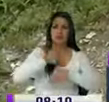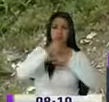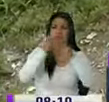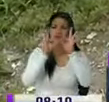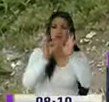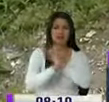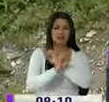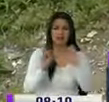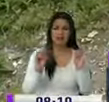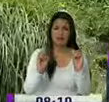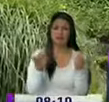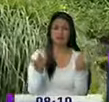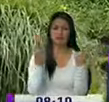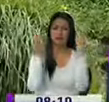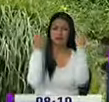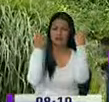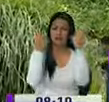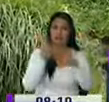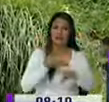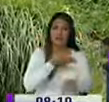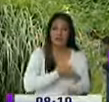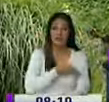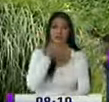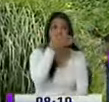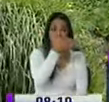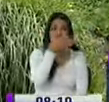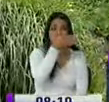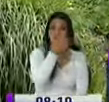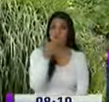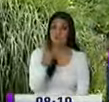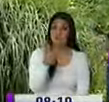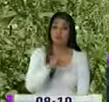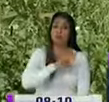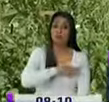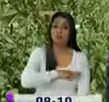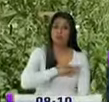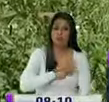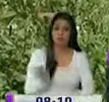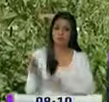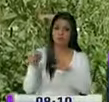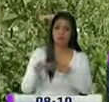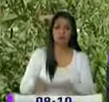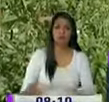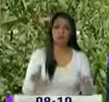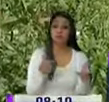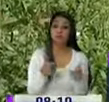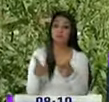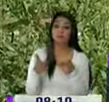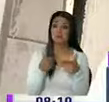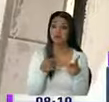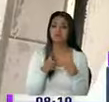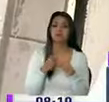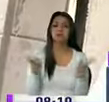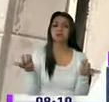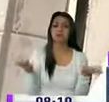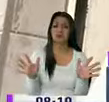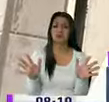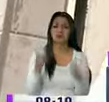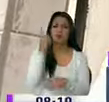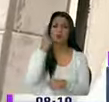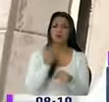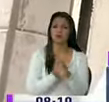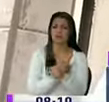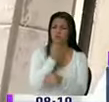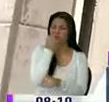autoridades no han atendido su pedido, pese a que en varias ocasiones personal municipal ha acudido al sitio para dar mantenimiento. Una vez creo